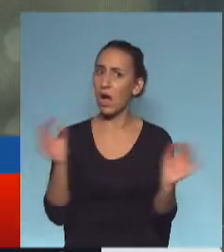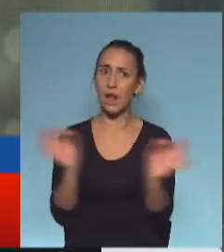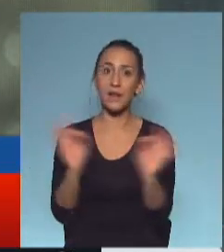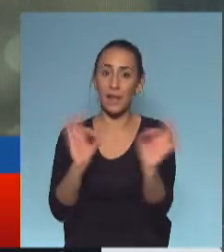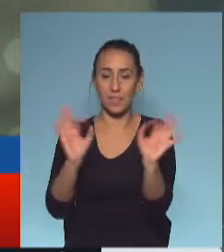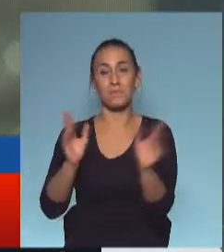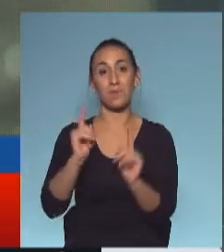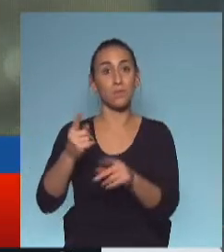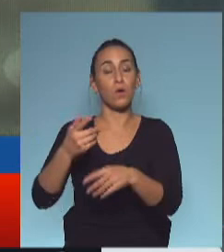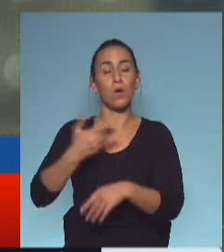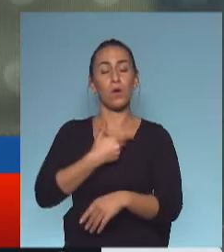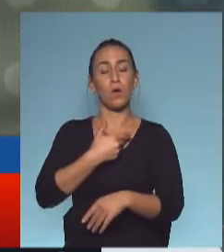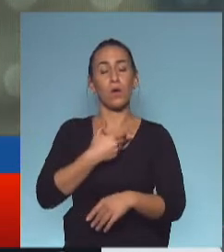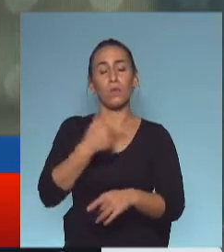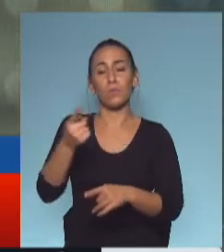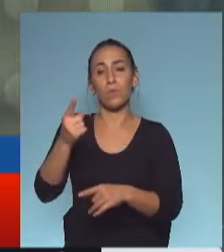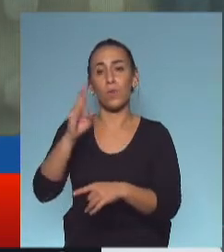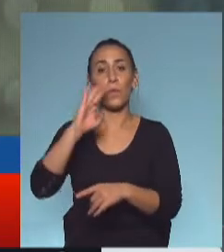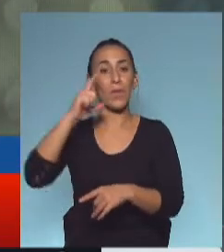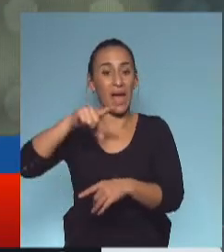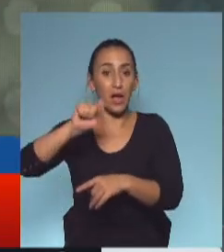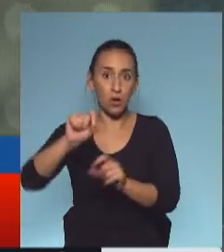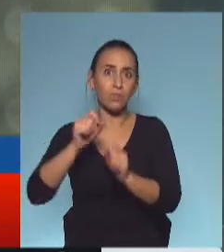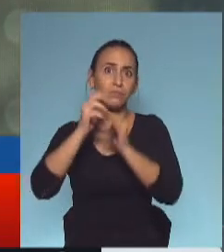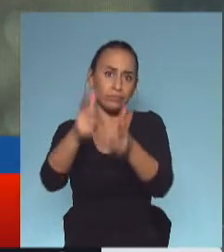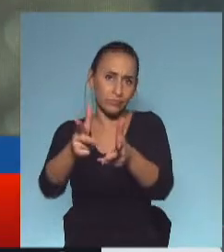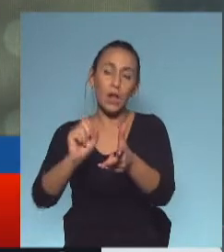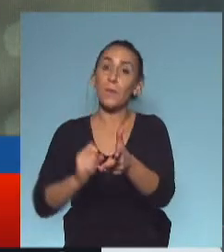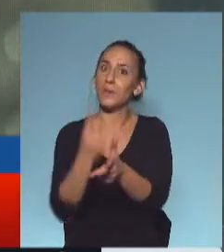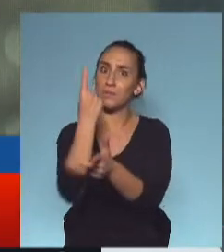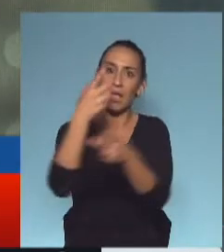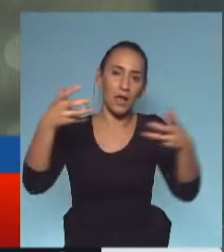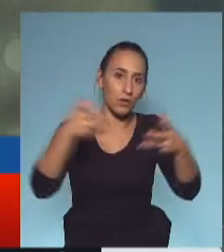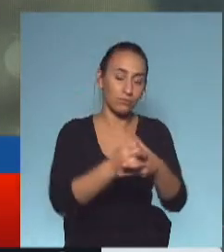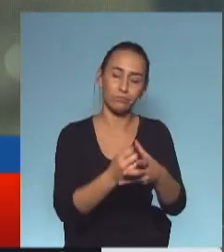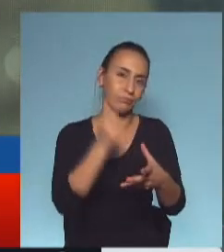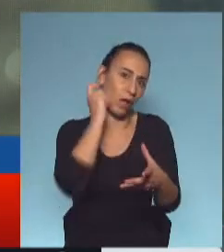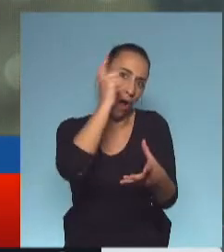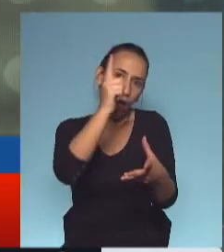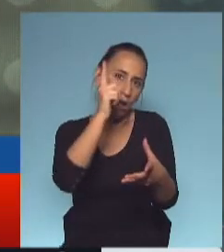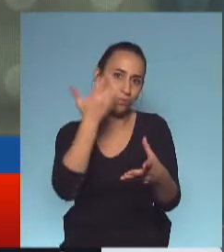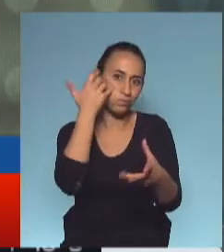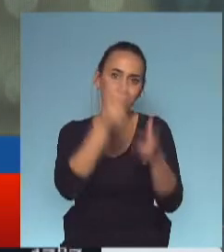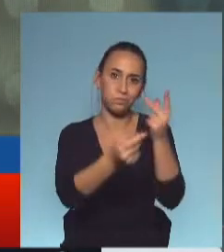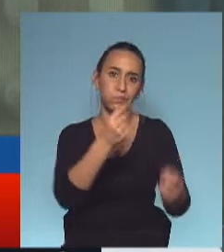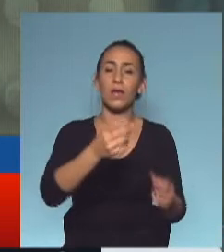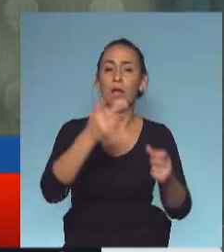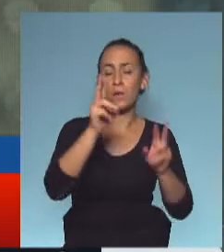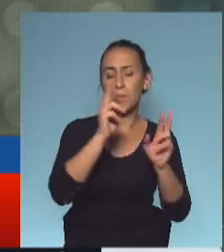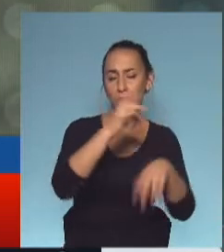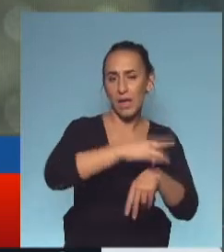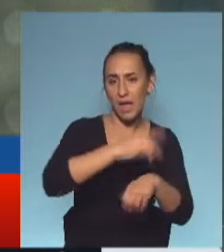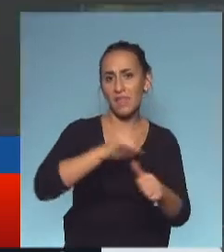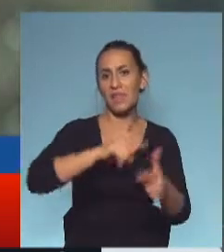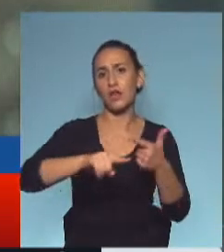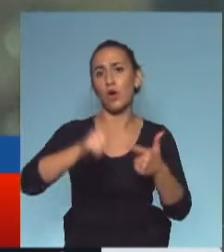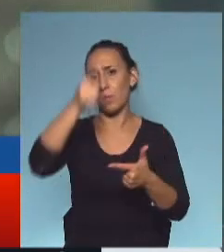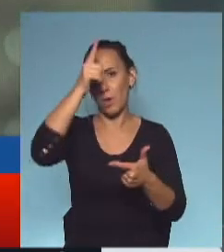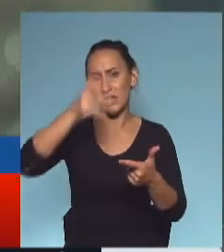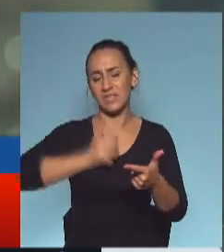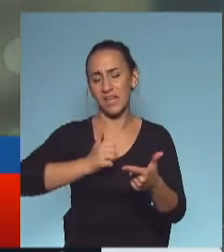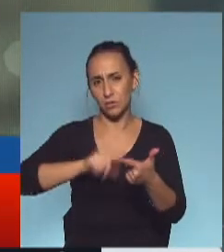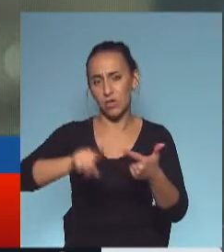Carlos Bianco decía que el primer hito que era el personal de salud, algunas fuerzas de seguridad, las personas mayores de 70 años, mayores de